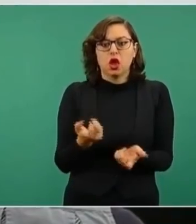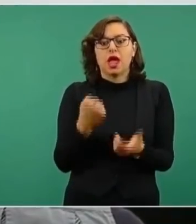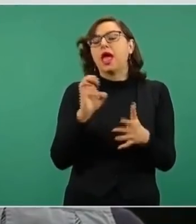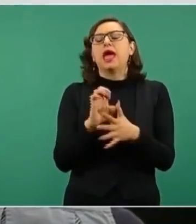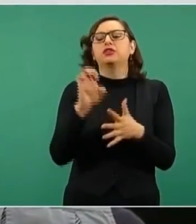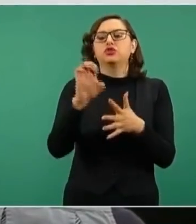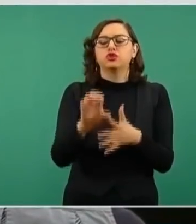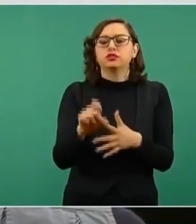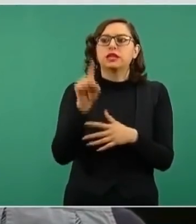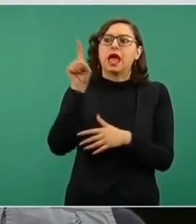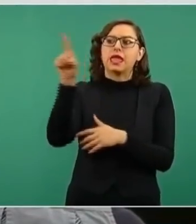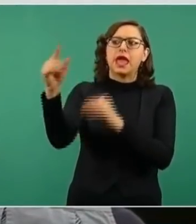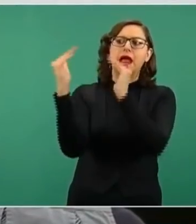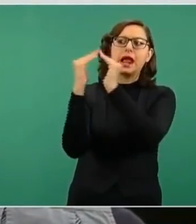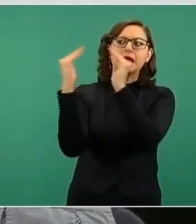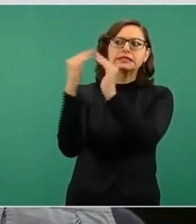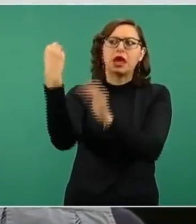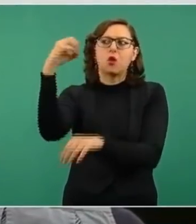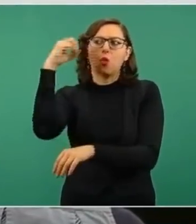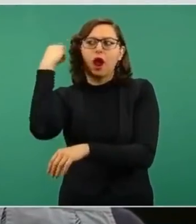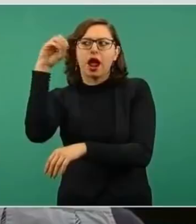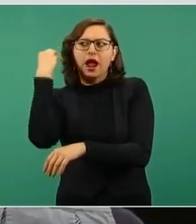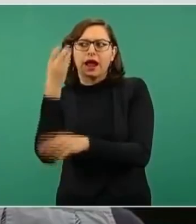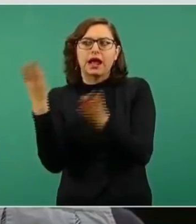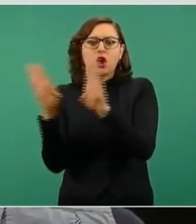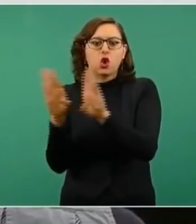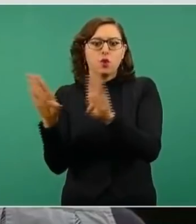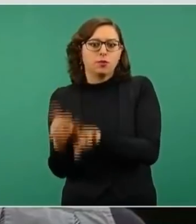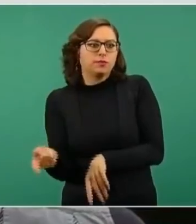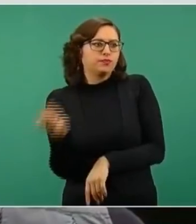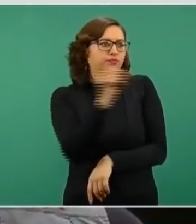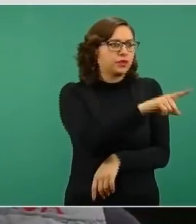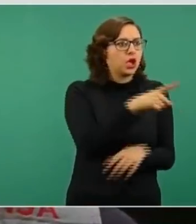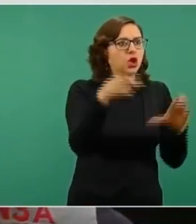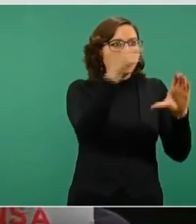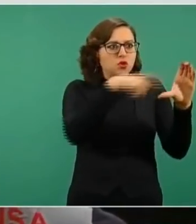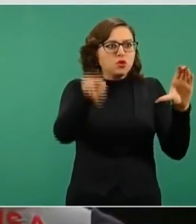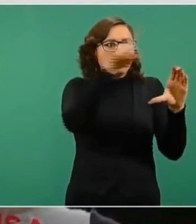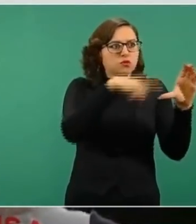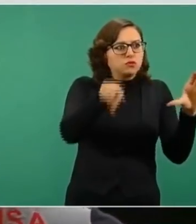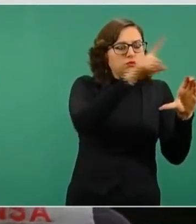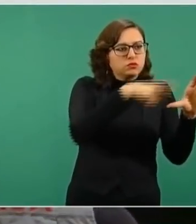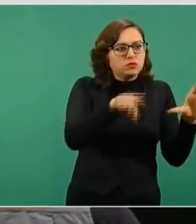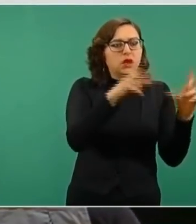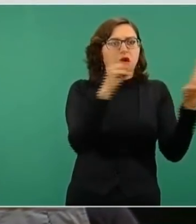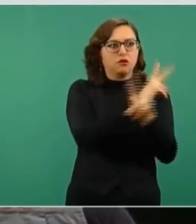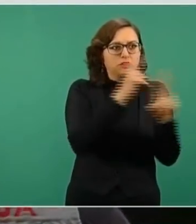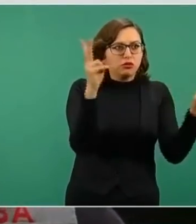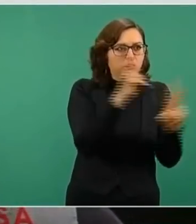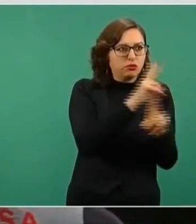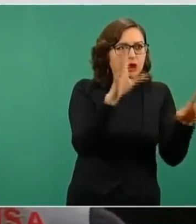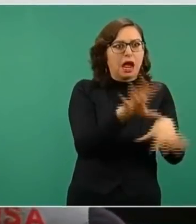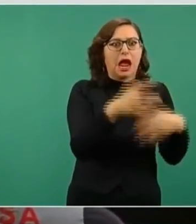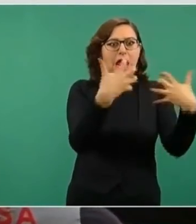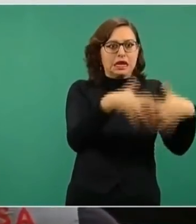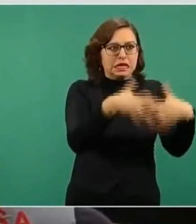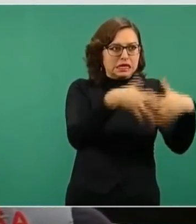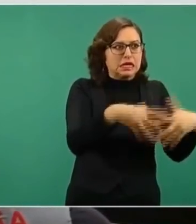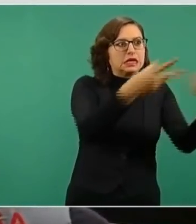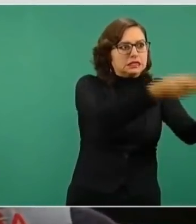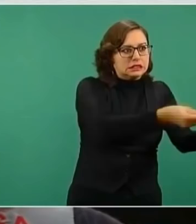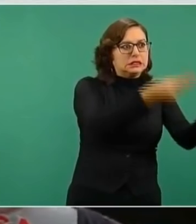además es energía que la Comisión Federal de Electricidad está obligada, porque es un contrato con Iberdrola a 25 años. Entonces tenemos que